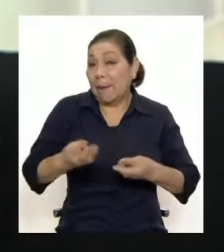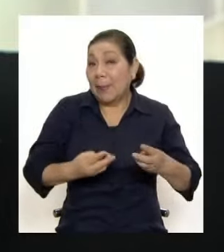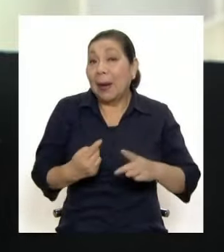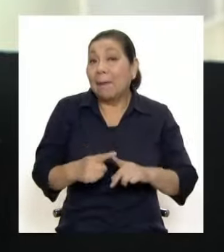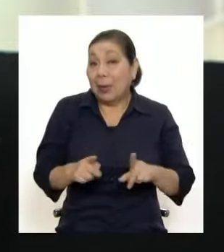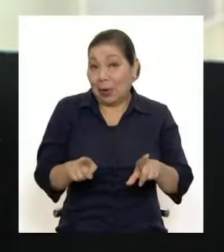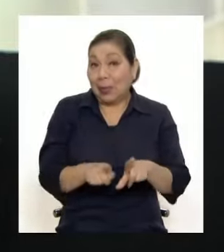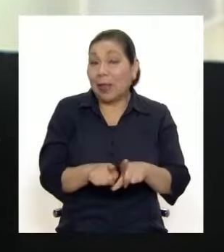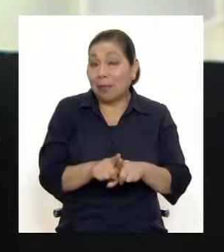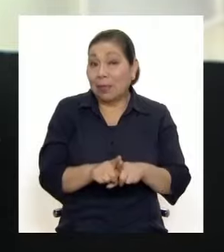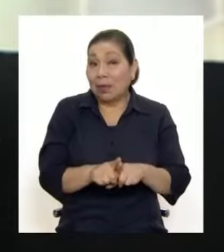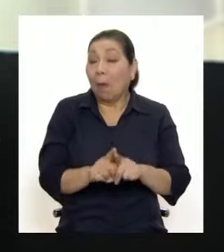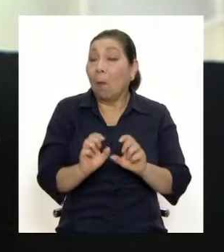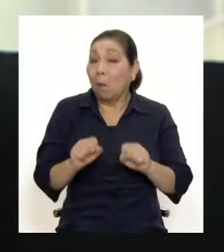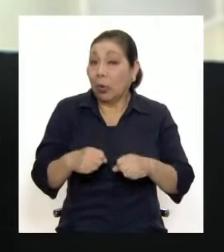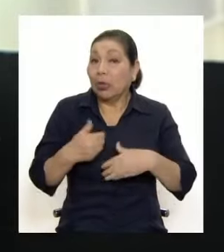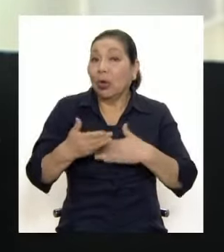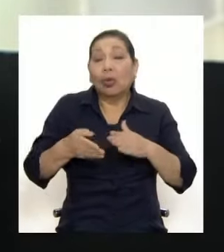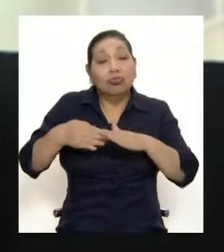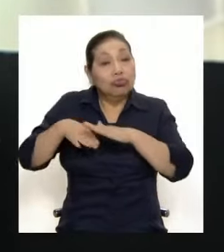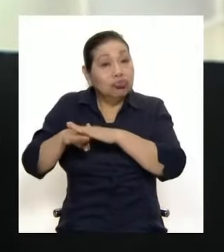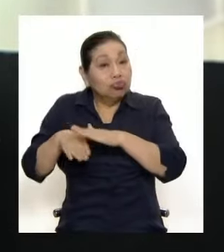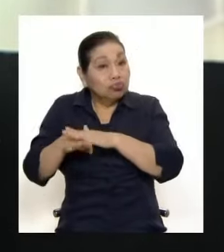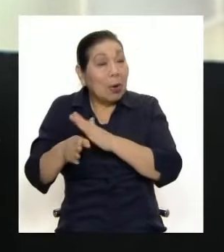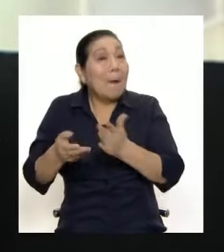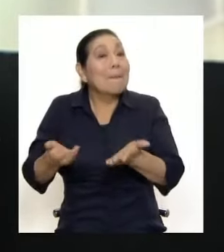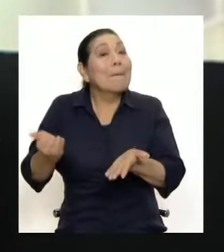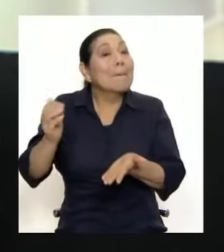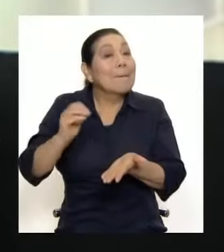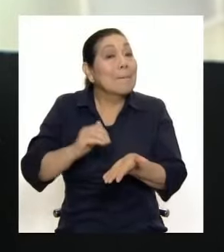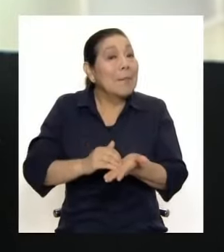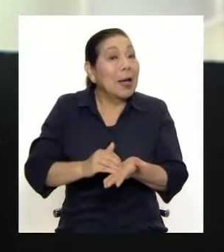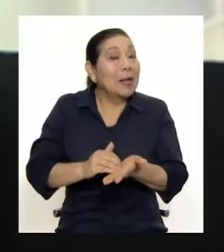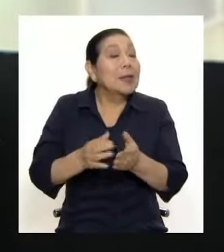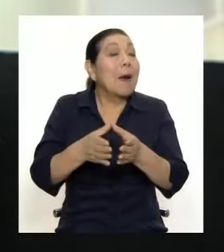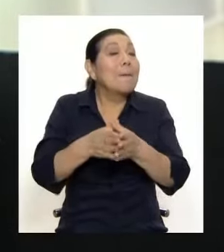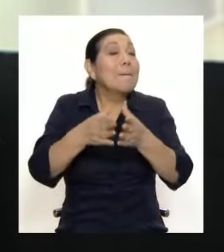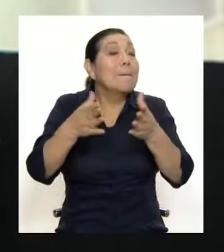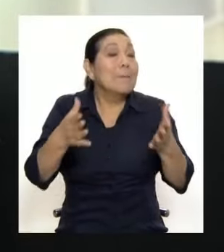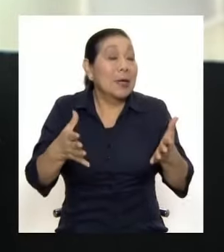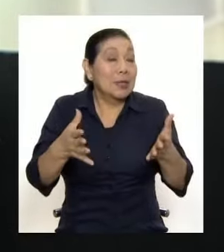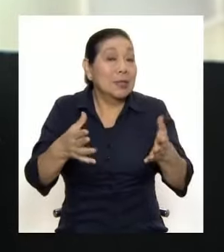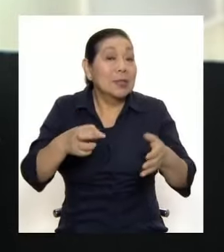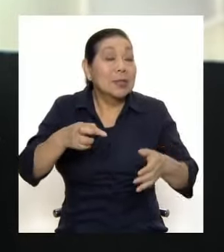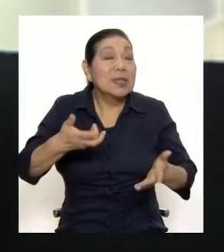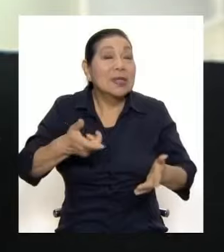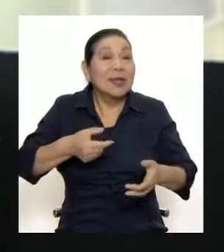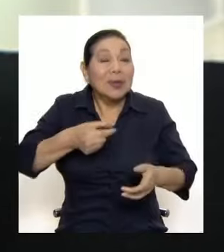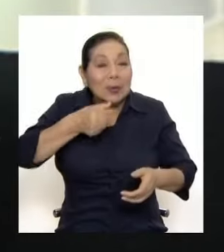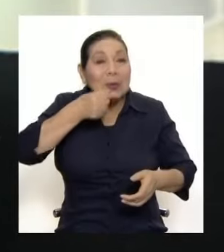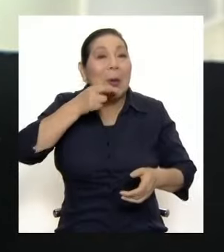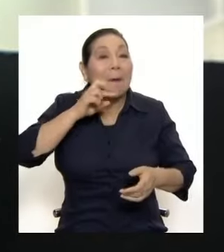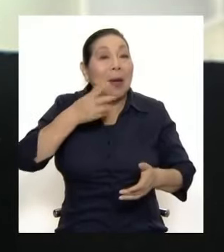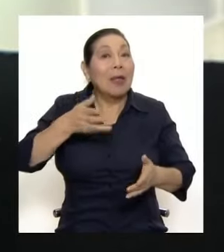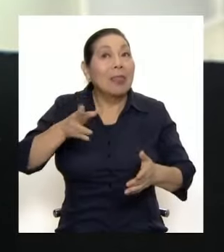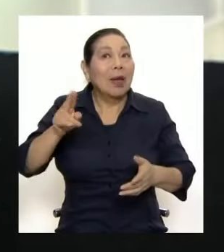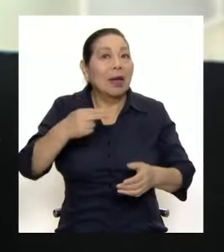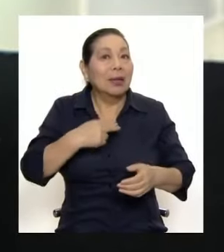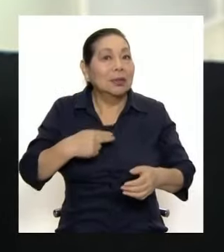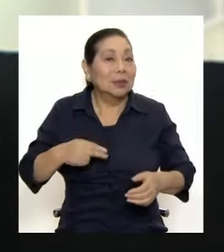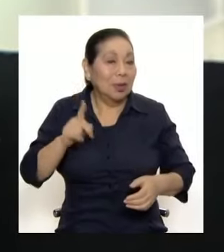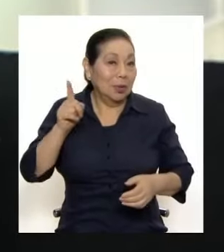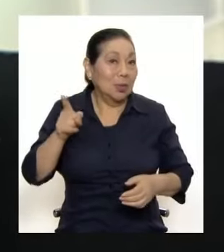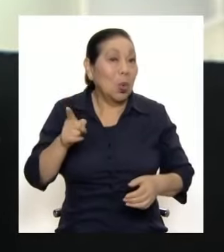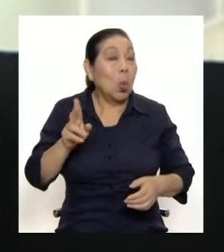pero también aspiraban a poder seguir introduciendo más en más cantidades de lo que es el pisco al mercado chino decían